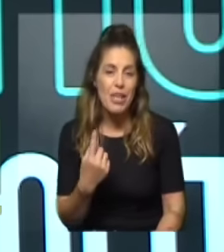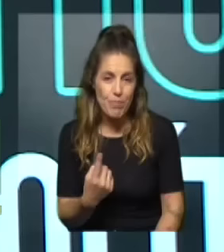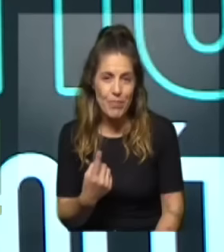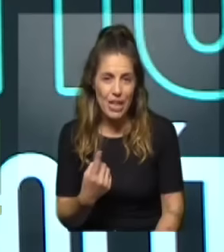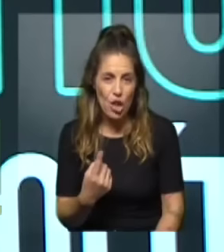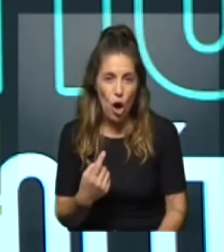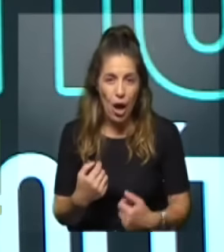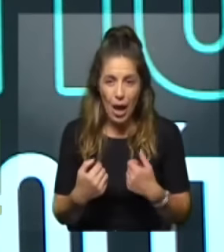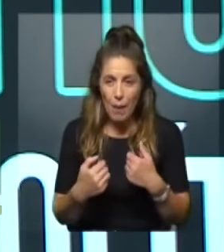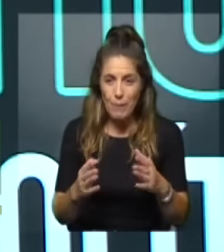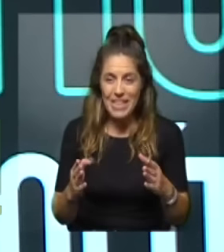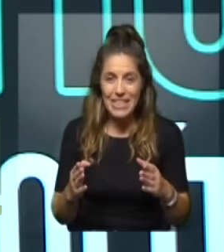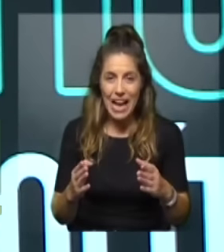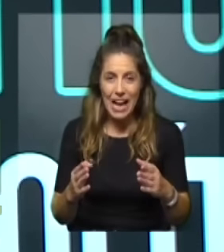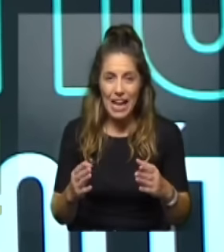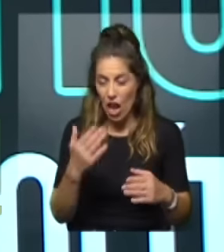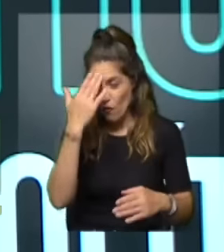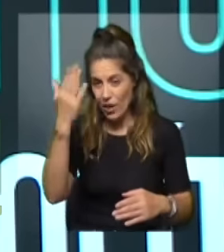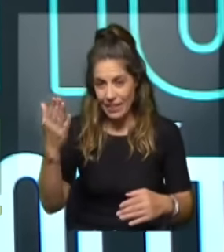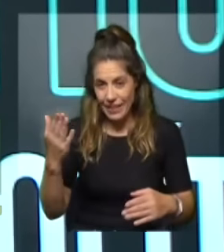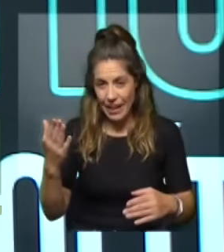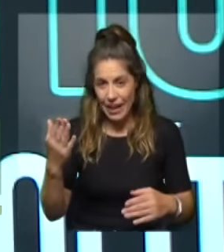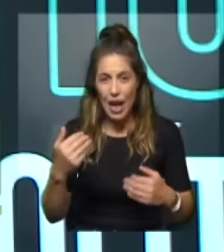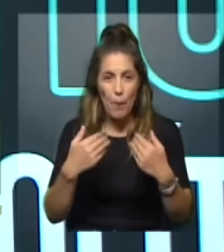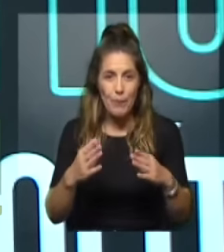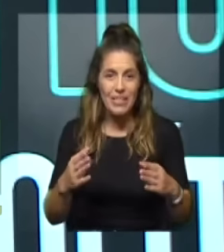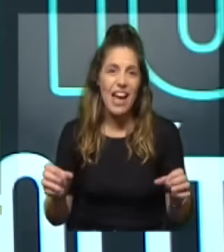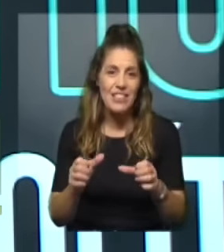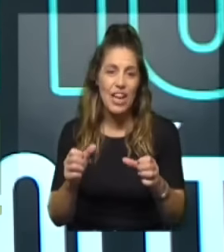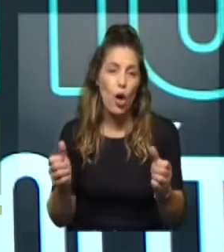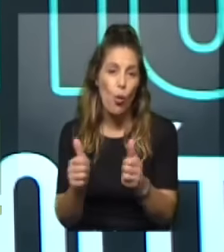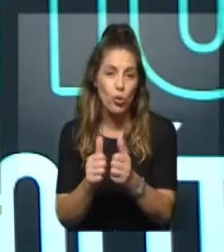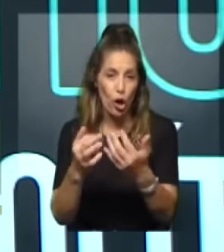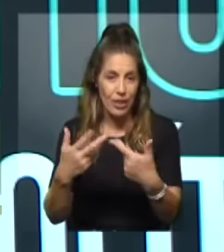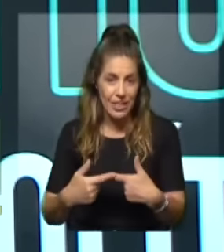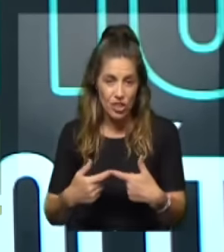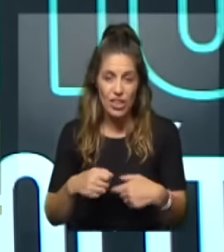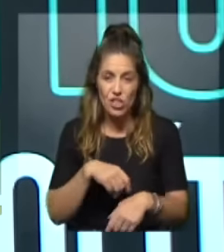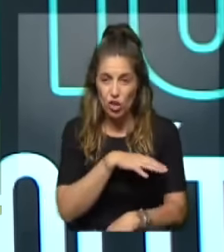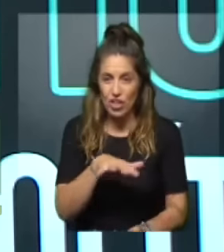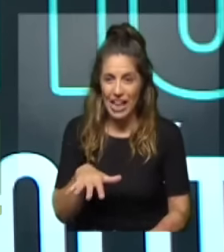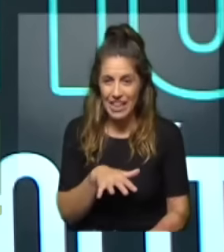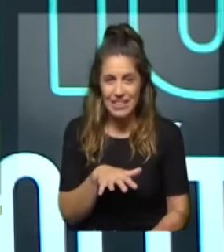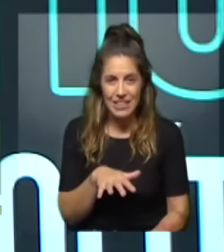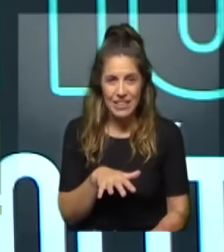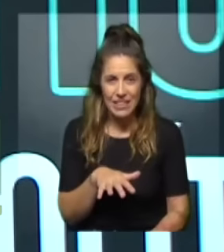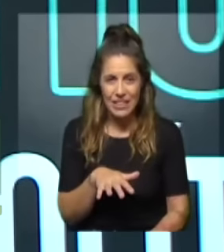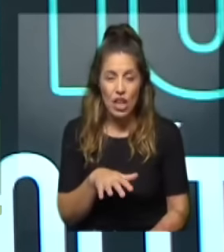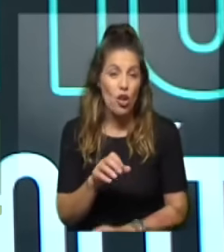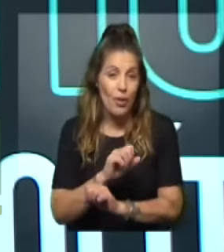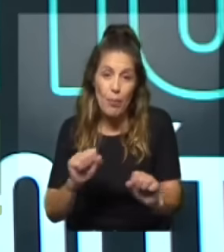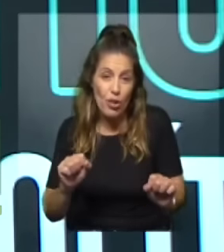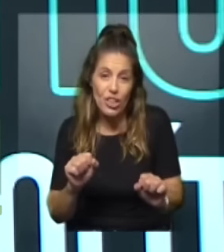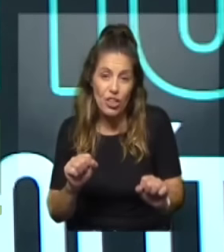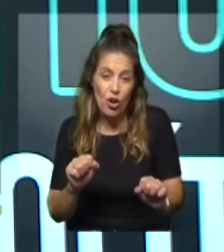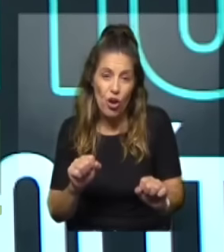la iniciativa la oposición con las las organizaciones sociales y el frente amplio que la no la había podido tener a